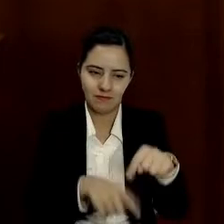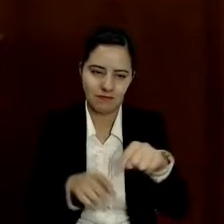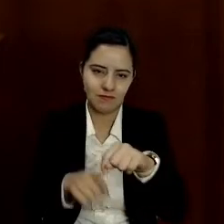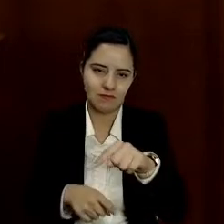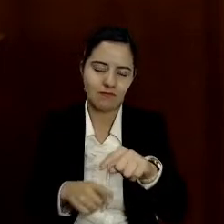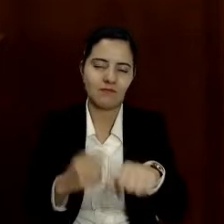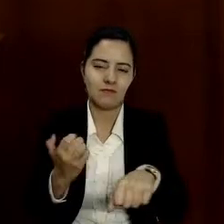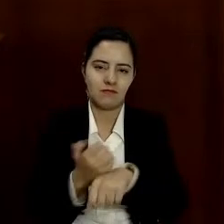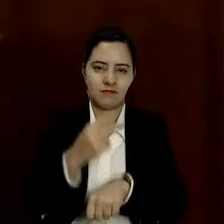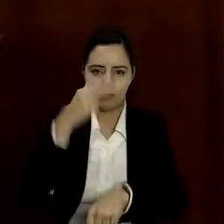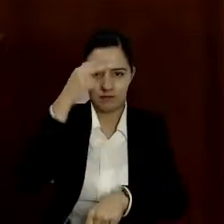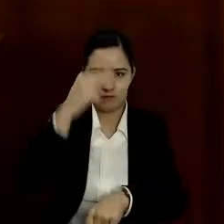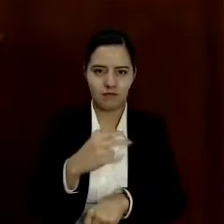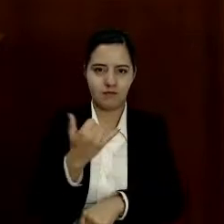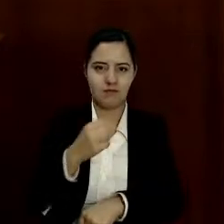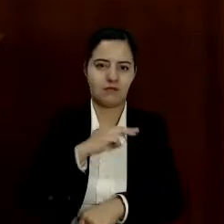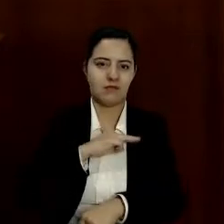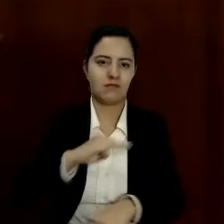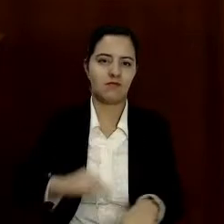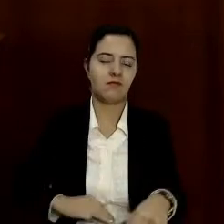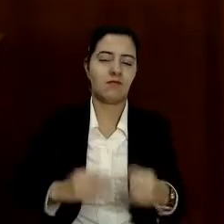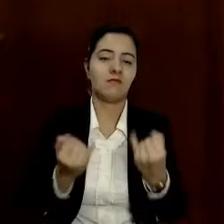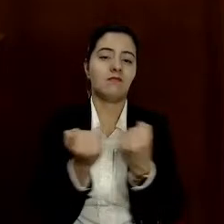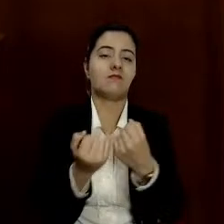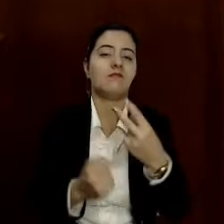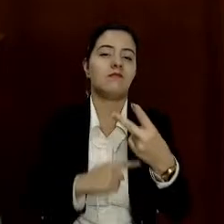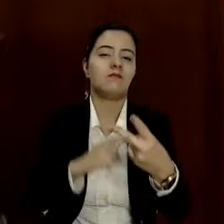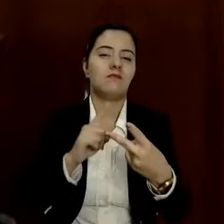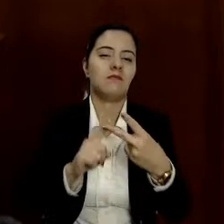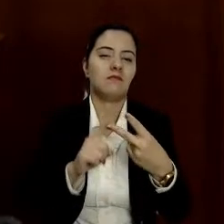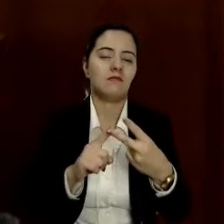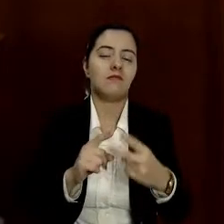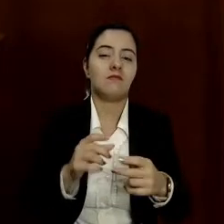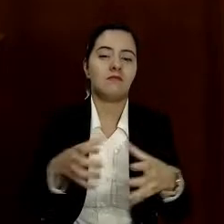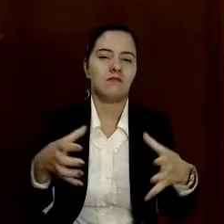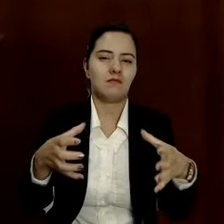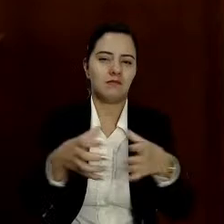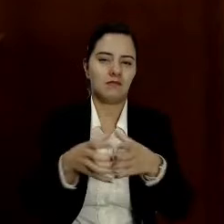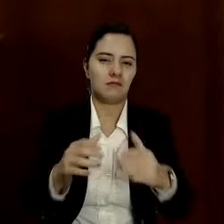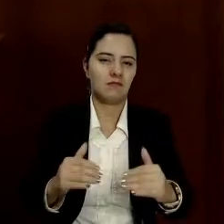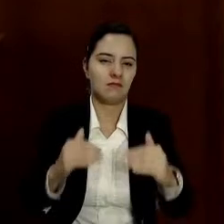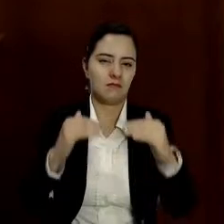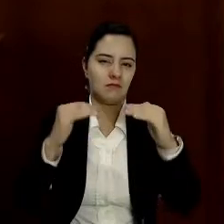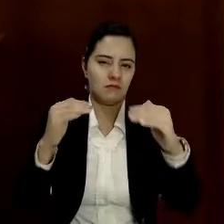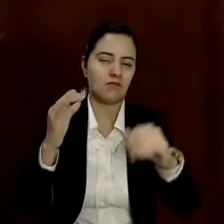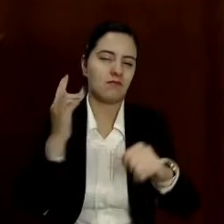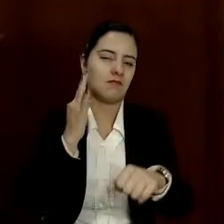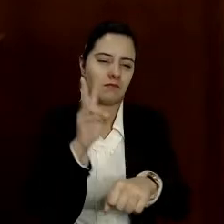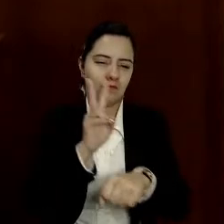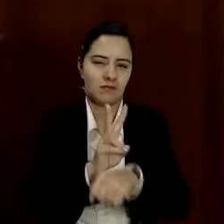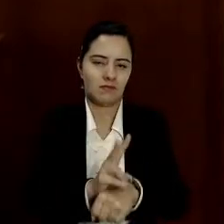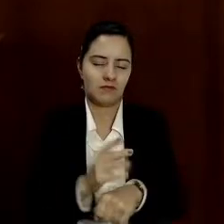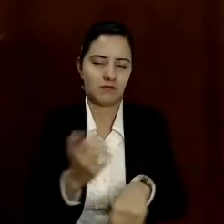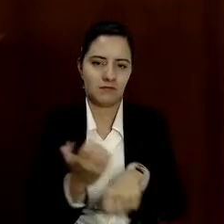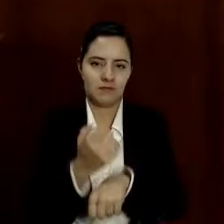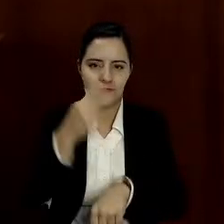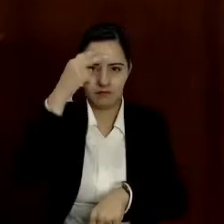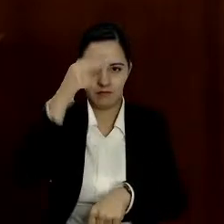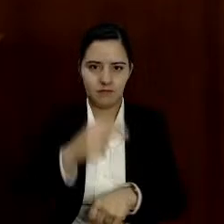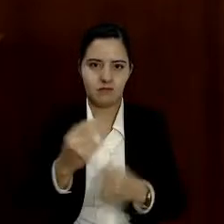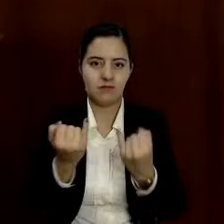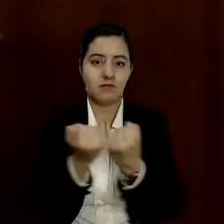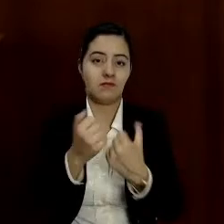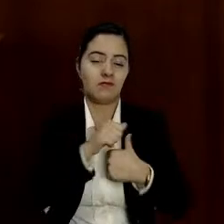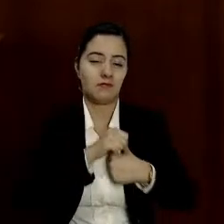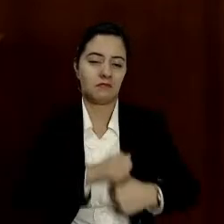exhorta respetuosamente al órgano superior de fiscalización del Estado de México y al titular del órgano interno de